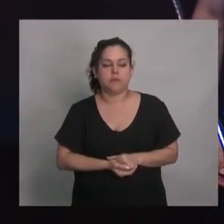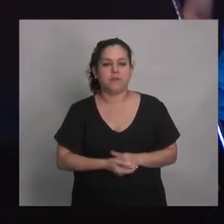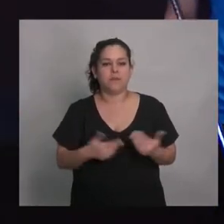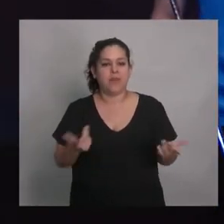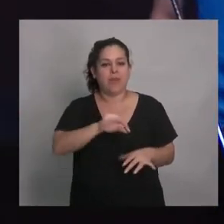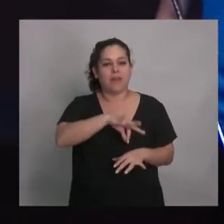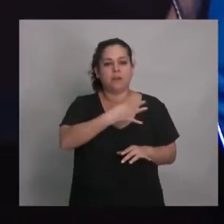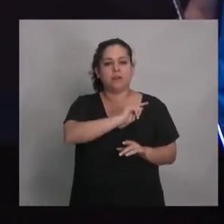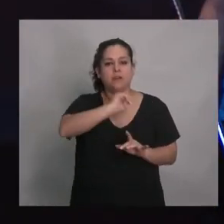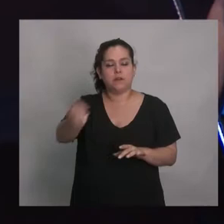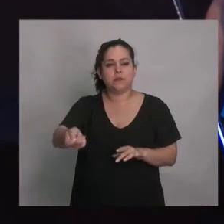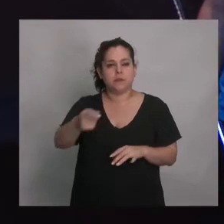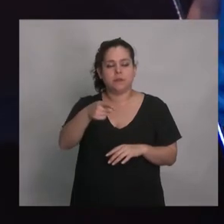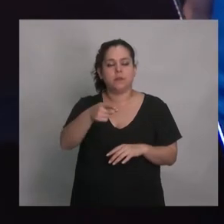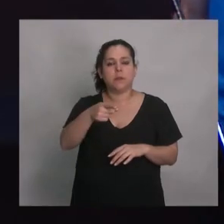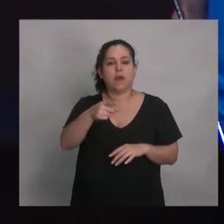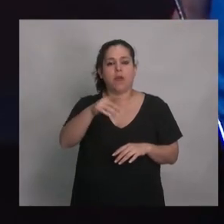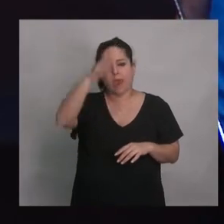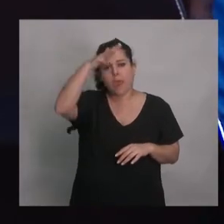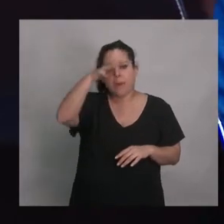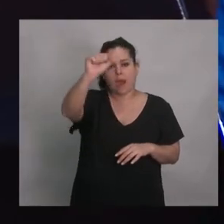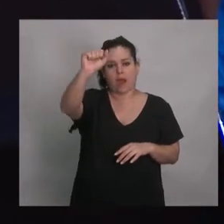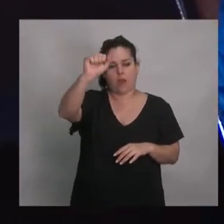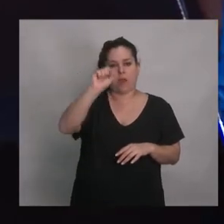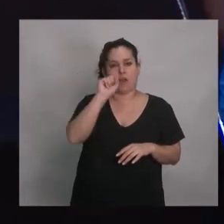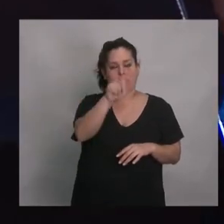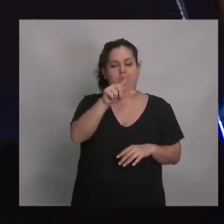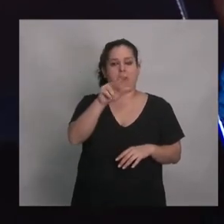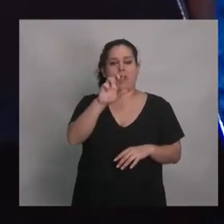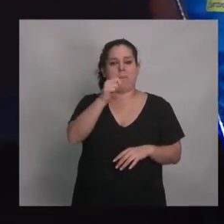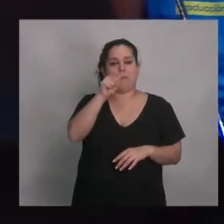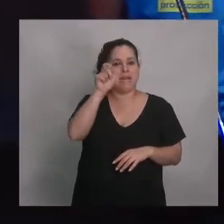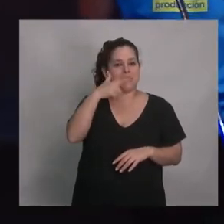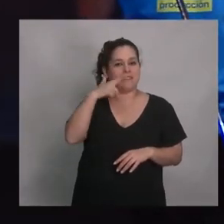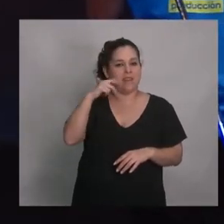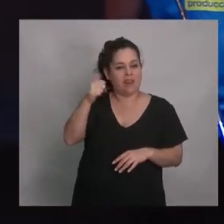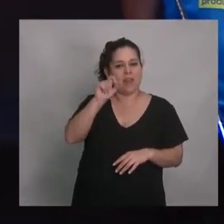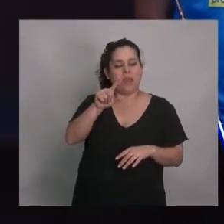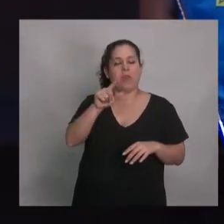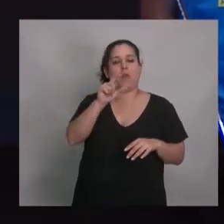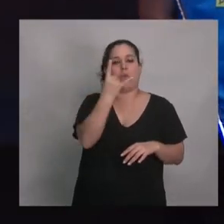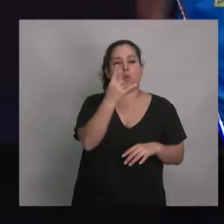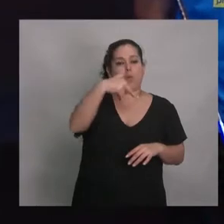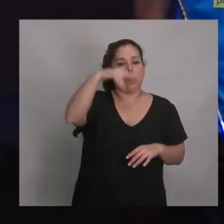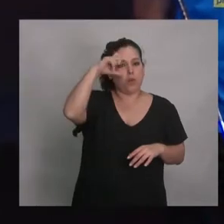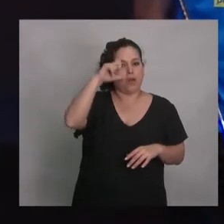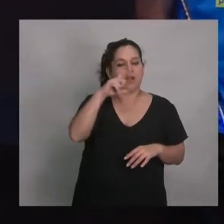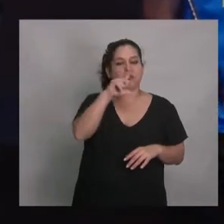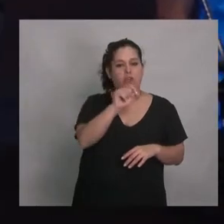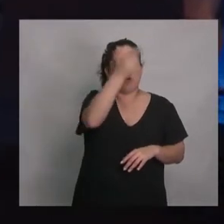se lo entrega el embajador del estado de palestina ante la unesco youzhny abdel